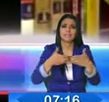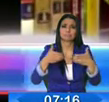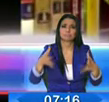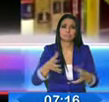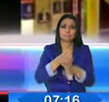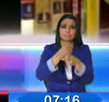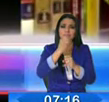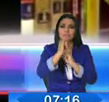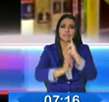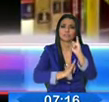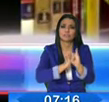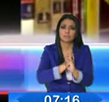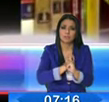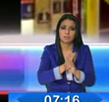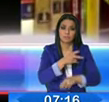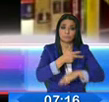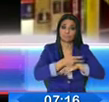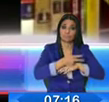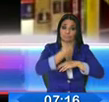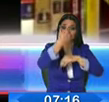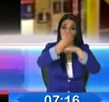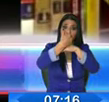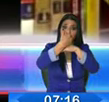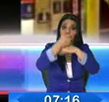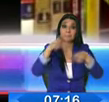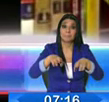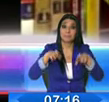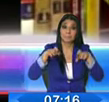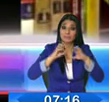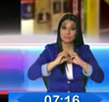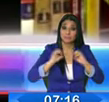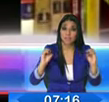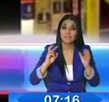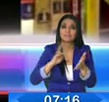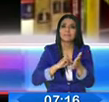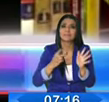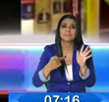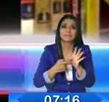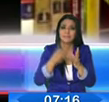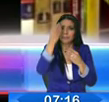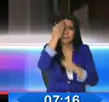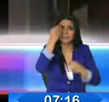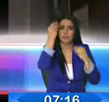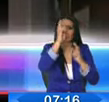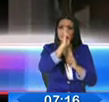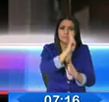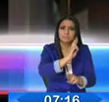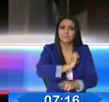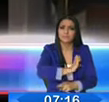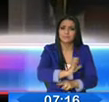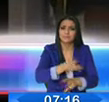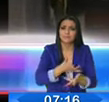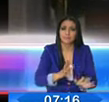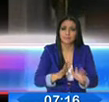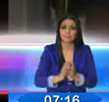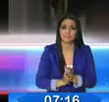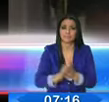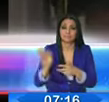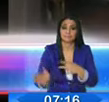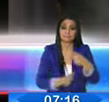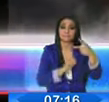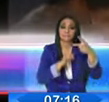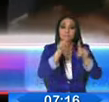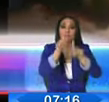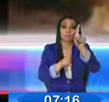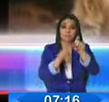ser grabado sin consentimiento de algo oscuro que era contra los valores mínimos de ética sobre la consulta popular celebró que